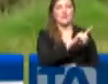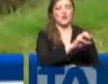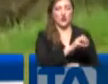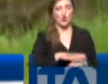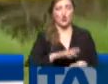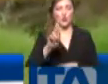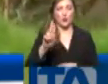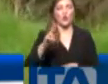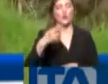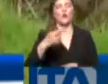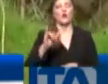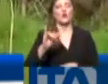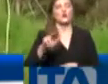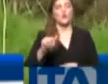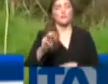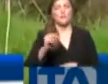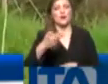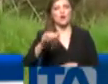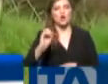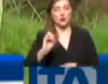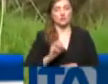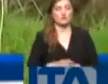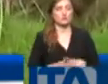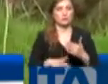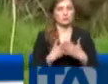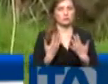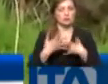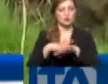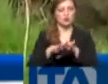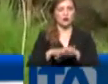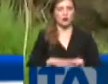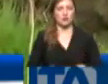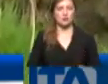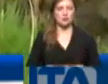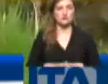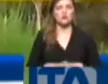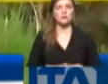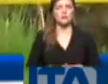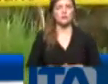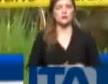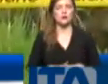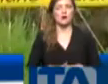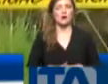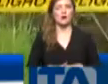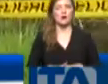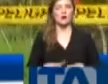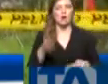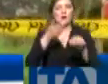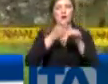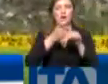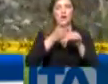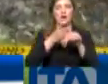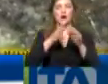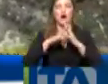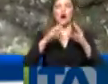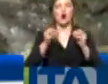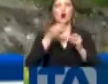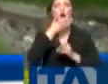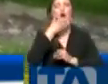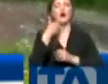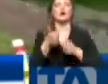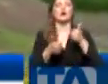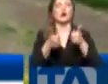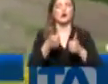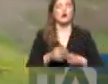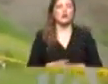que estamos ahora todos unidos buscando la mejor solución que se dé, porque